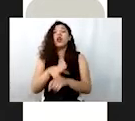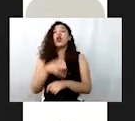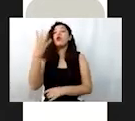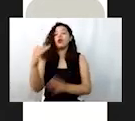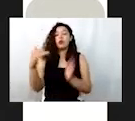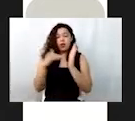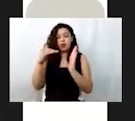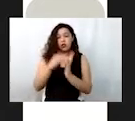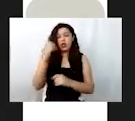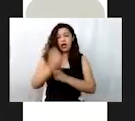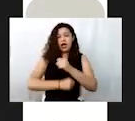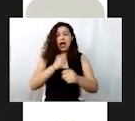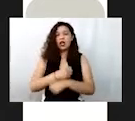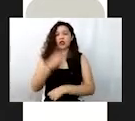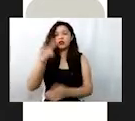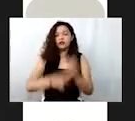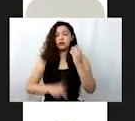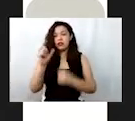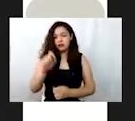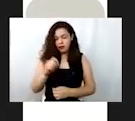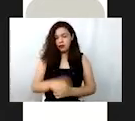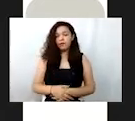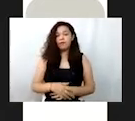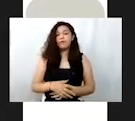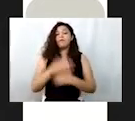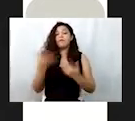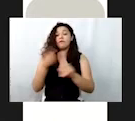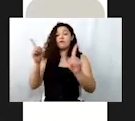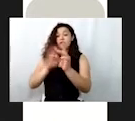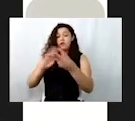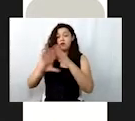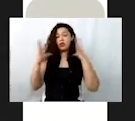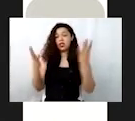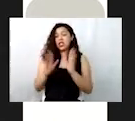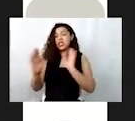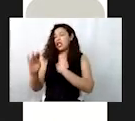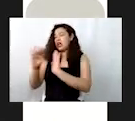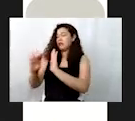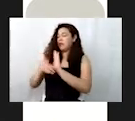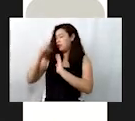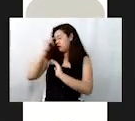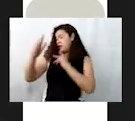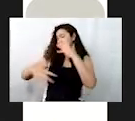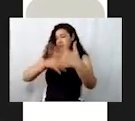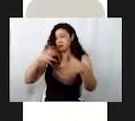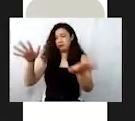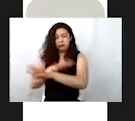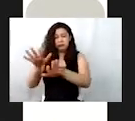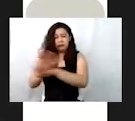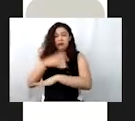2020. Otro objetivo global es adoptar medidas urgentes para combatir el cambio climático y sus